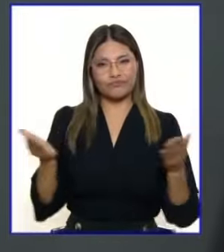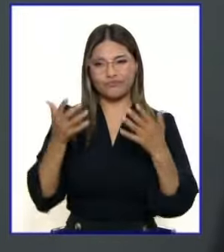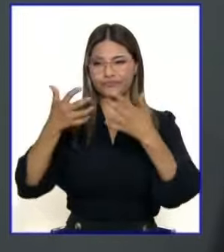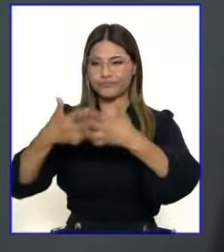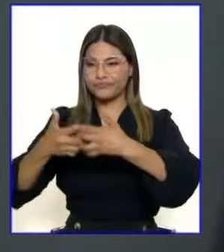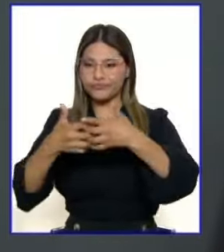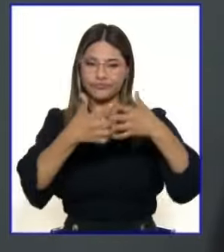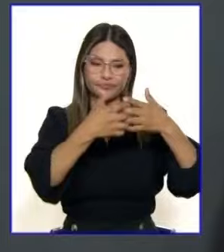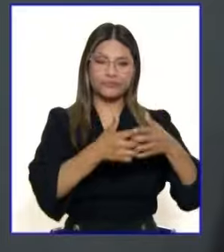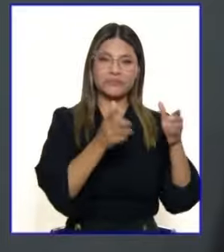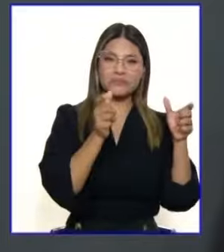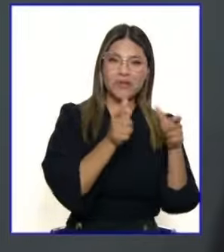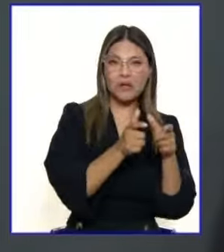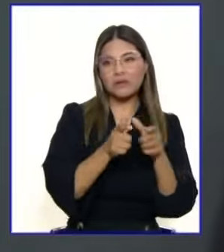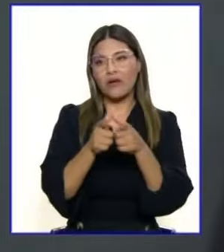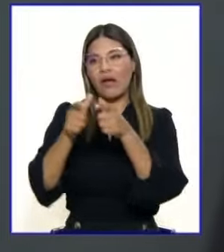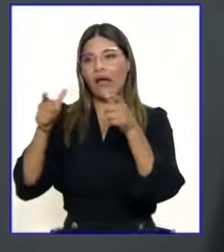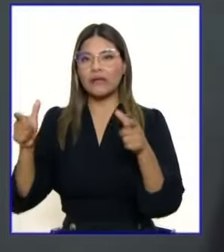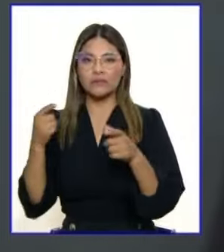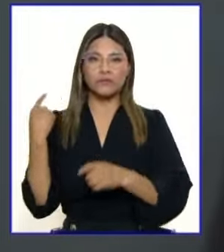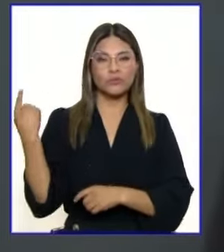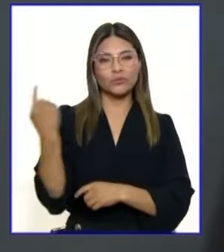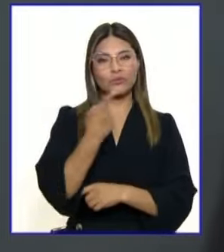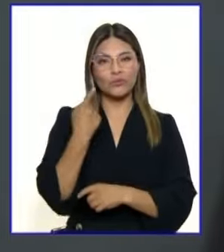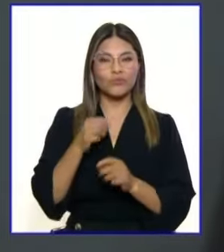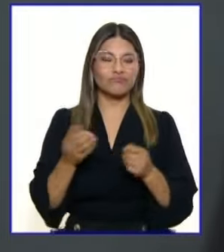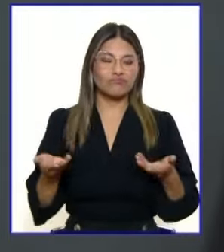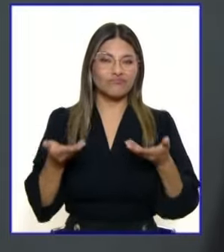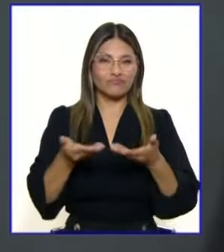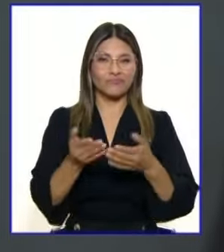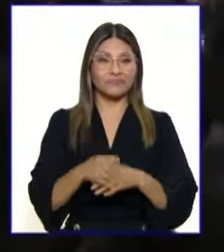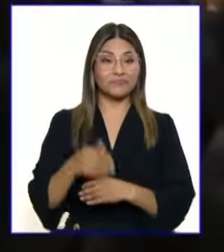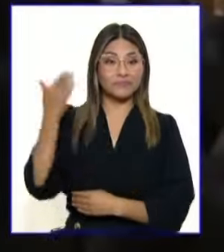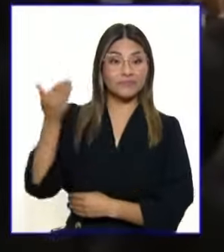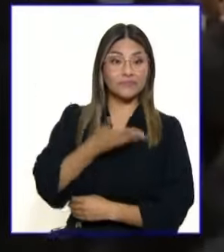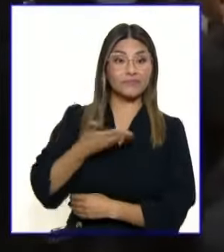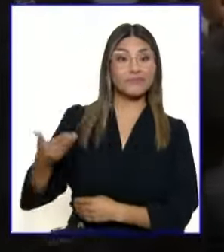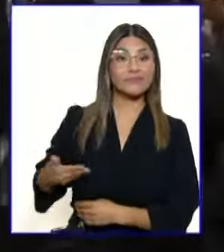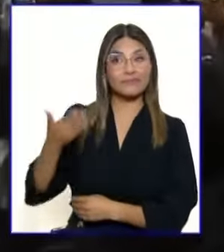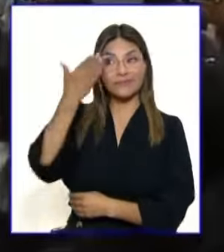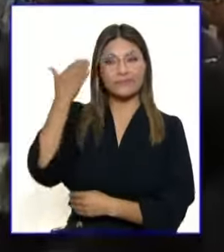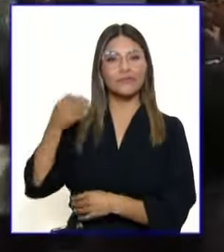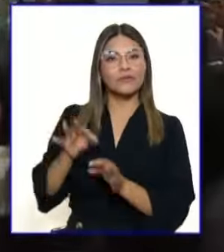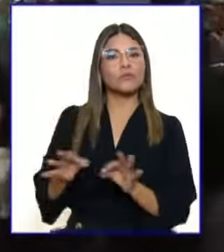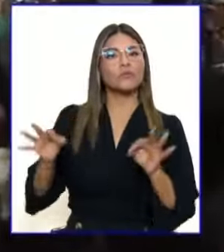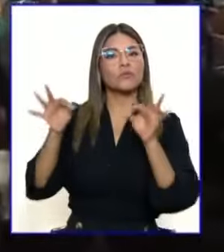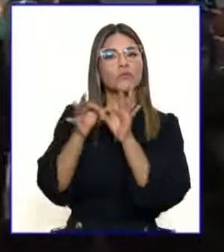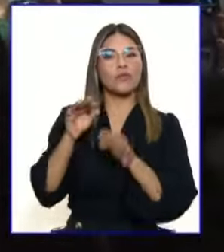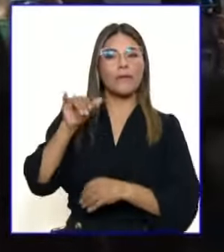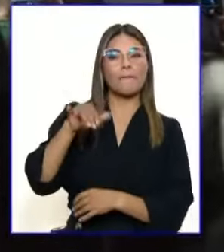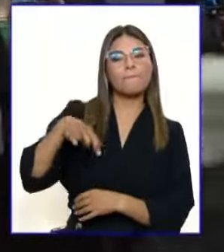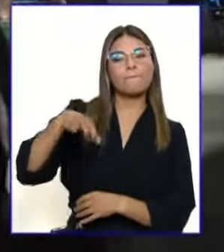pequeñas y medianas empresas nacionales. La jefa de Estado señaló que las pymes representan el